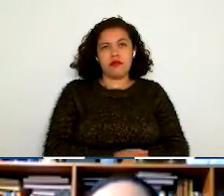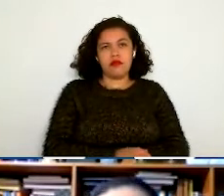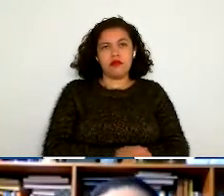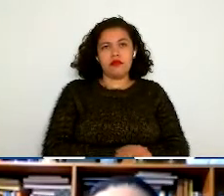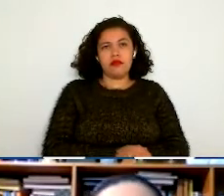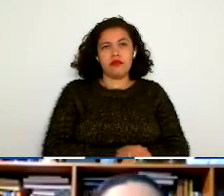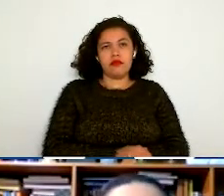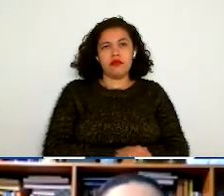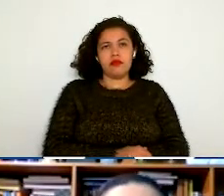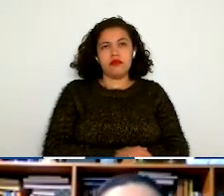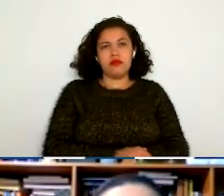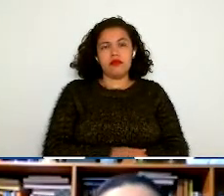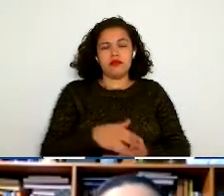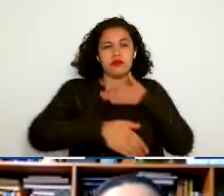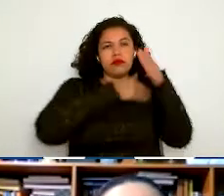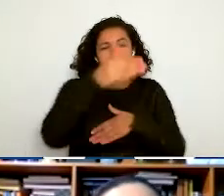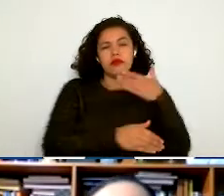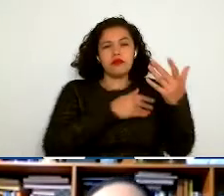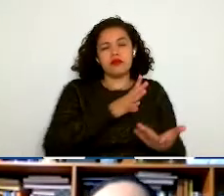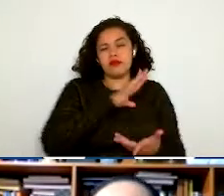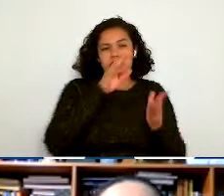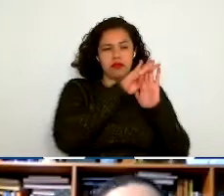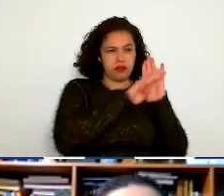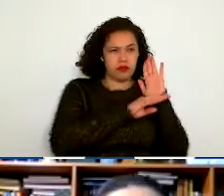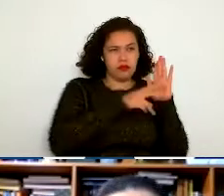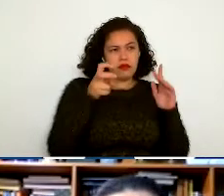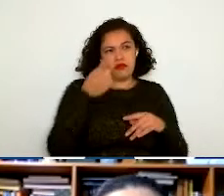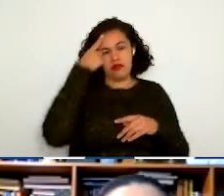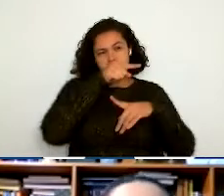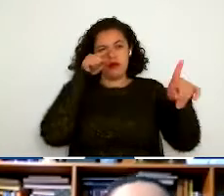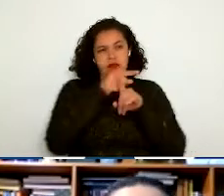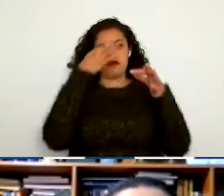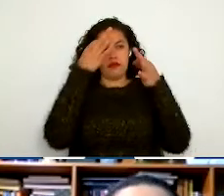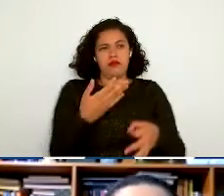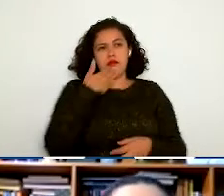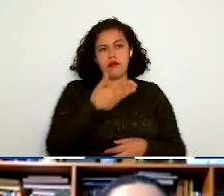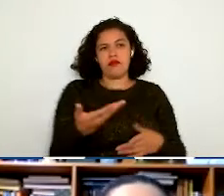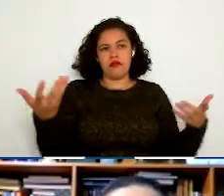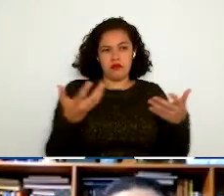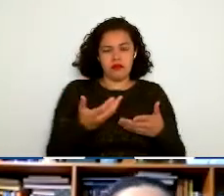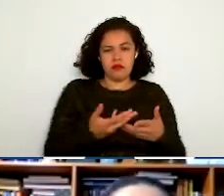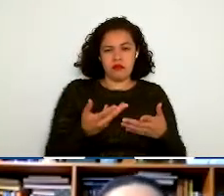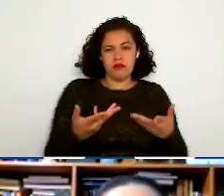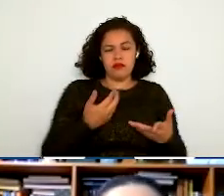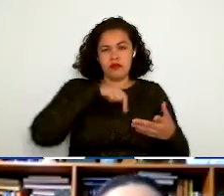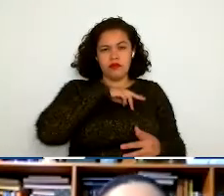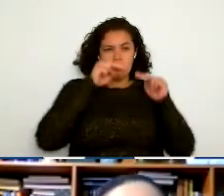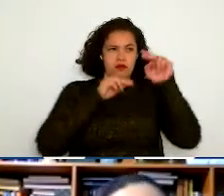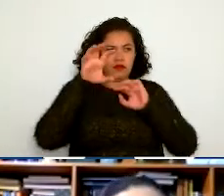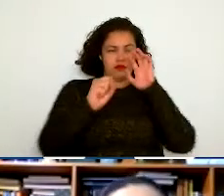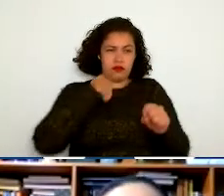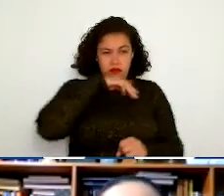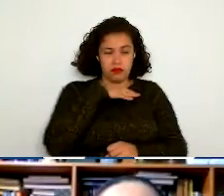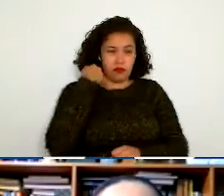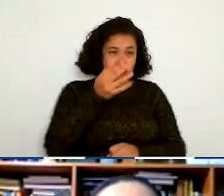los procedimientos que estamos efectuando realmente van con la intención adecuada, están generando el impacto que nosotros deseamos, pero